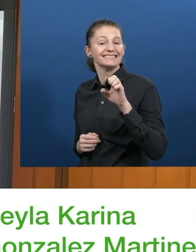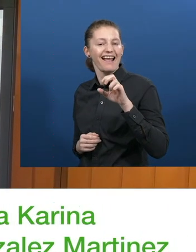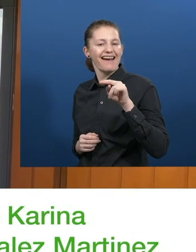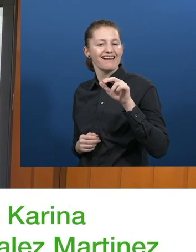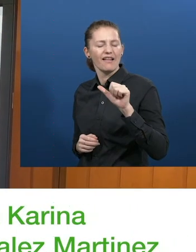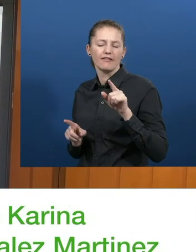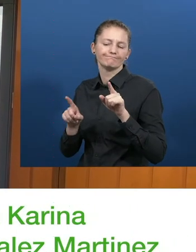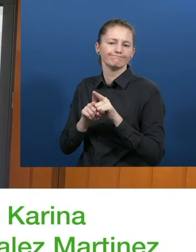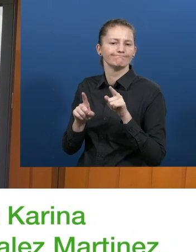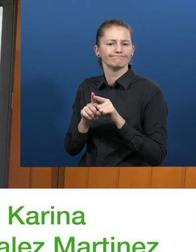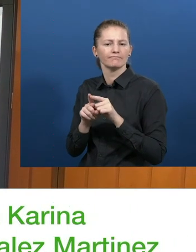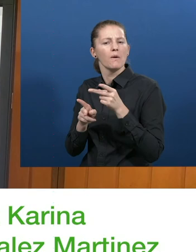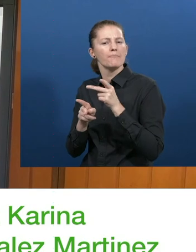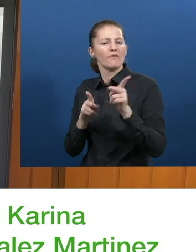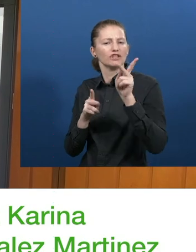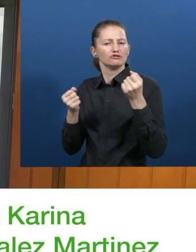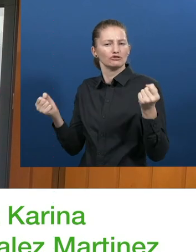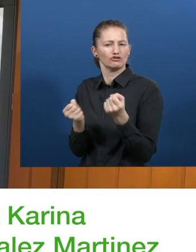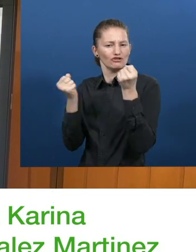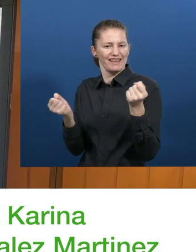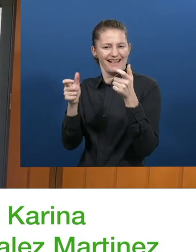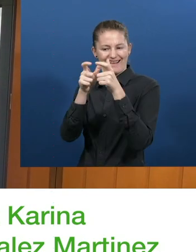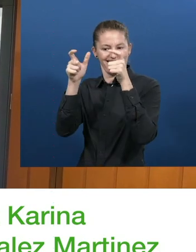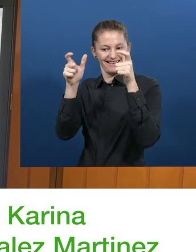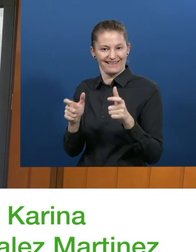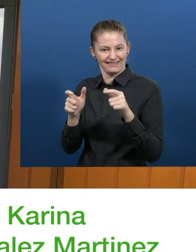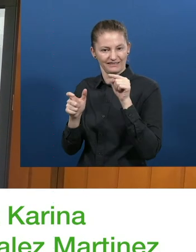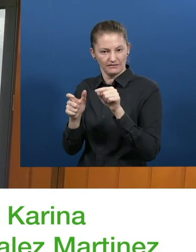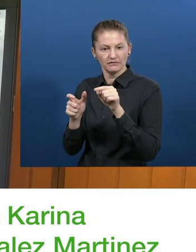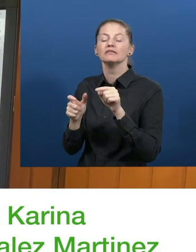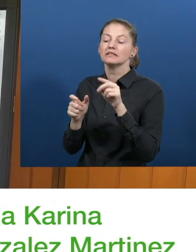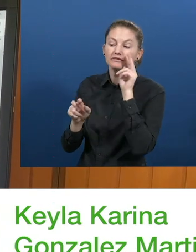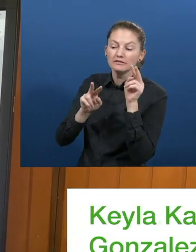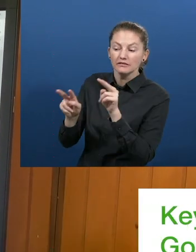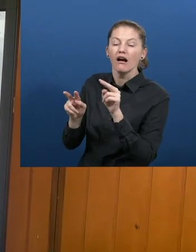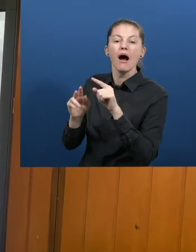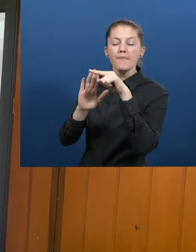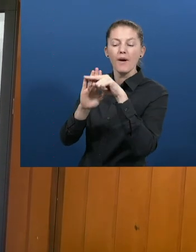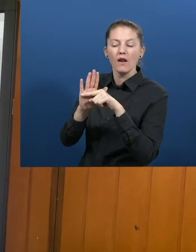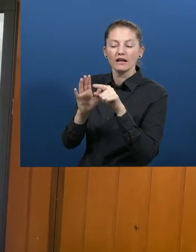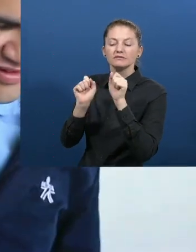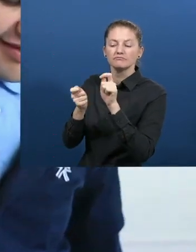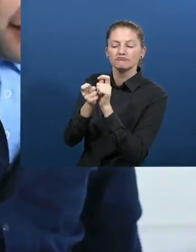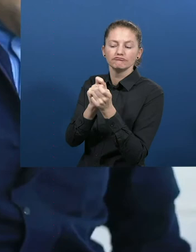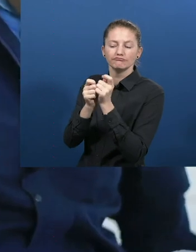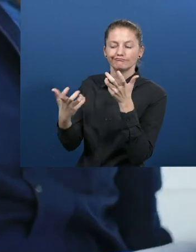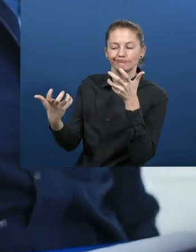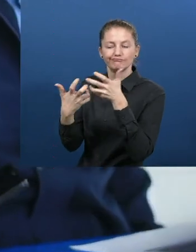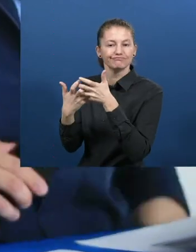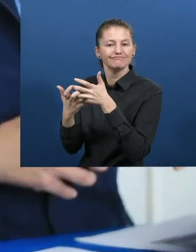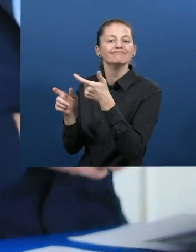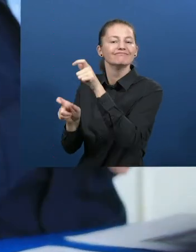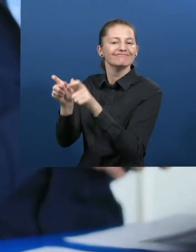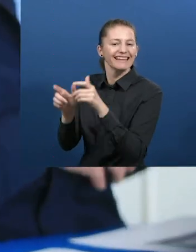Única entidad de formación profesional integral que adopta políticas para la población con discapacidad,